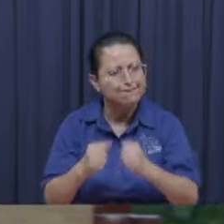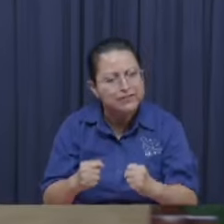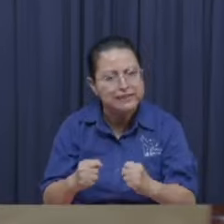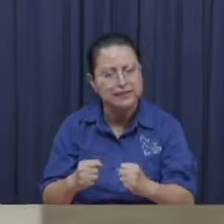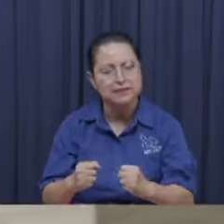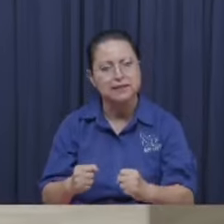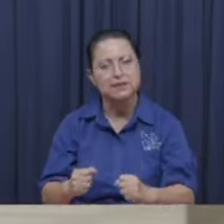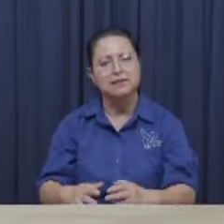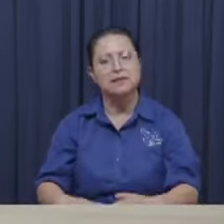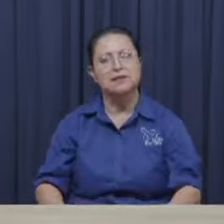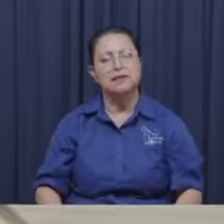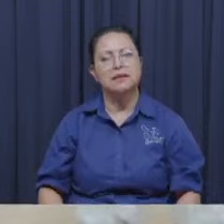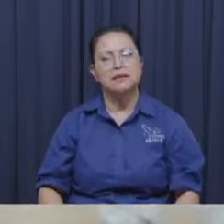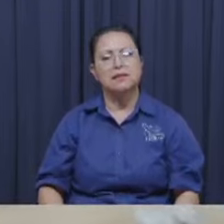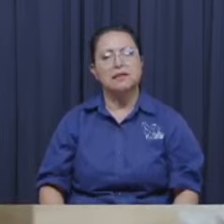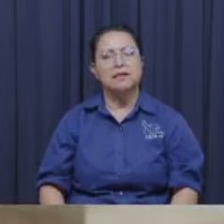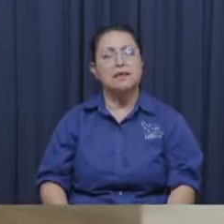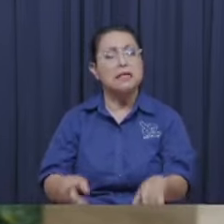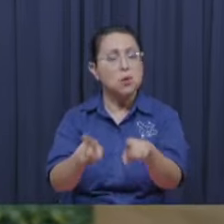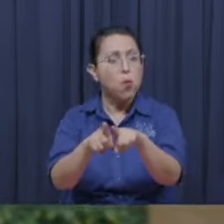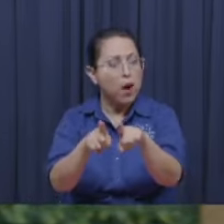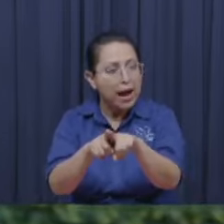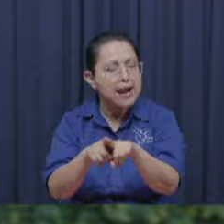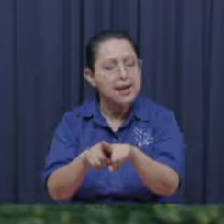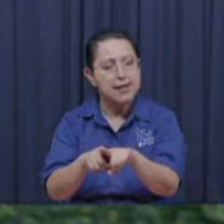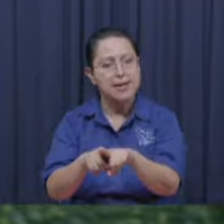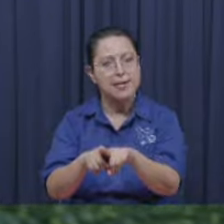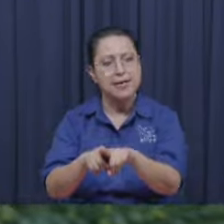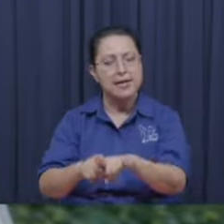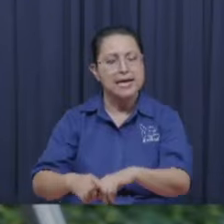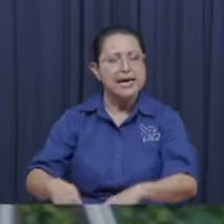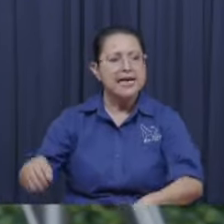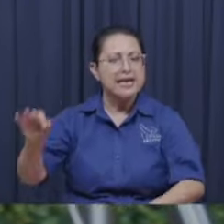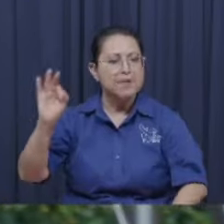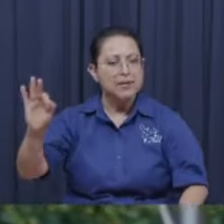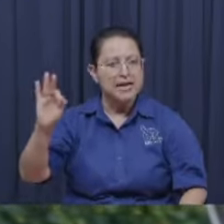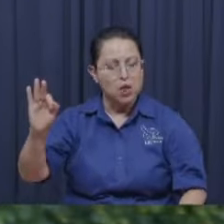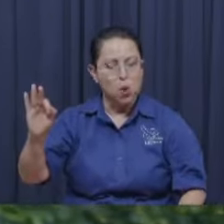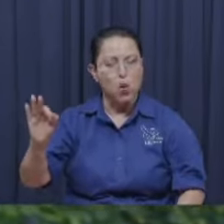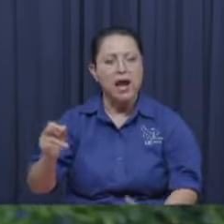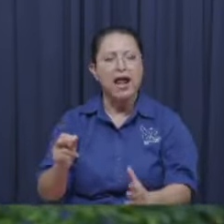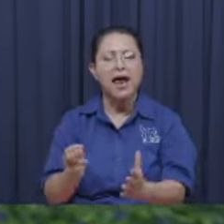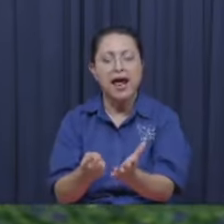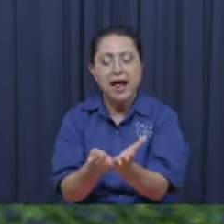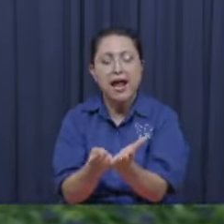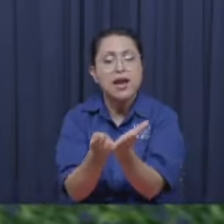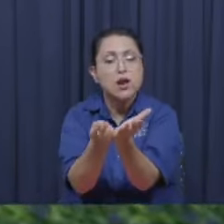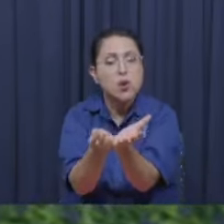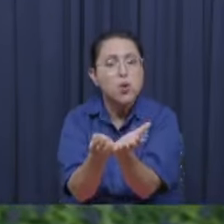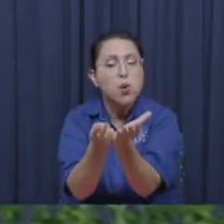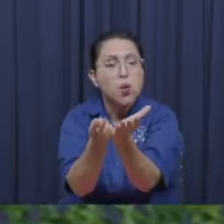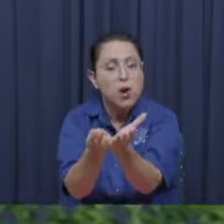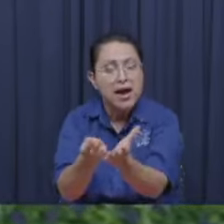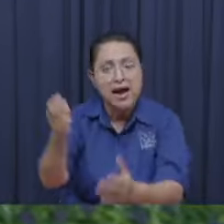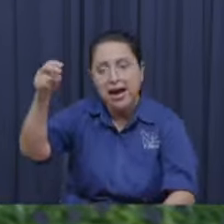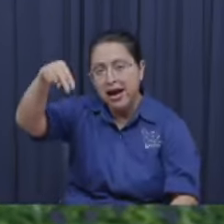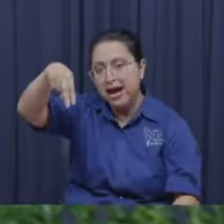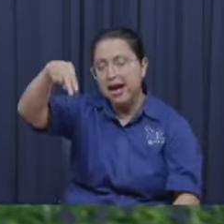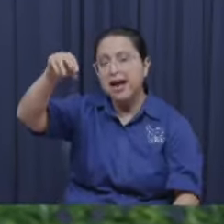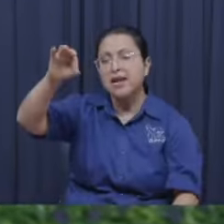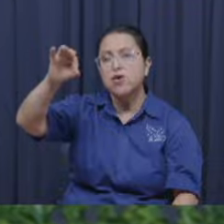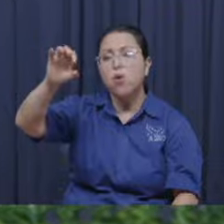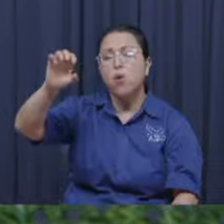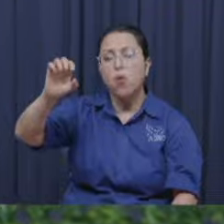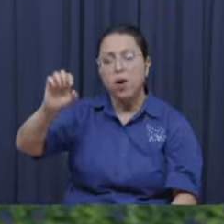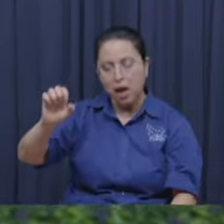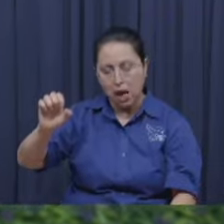Y de la misma manera que aquel predicador de justicia, Noé, estuvo por años con la puerta abierta